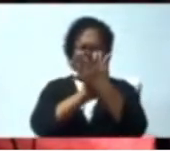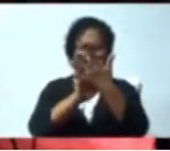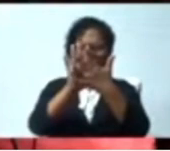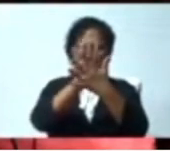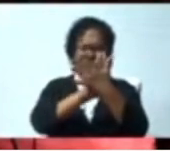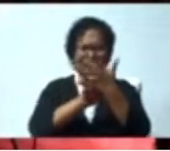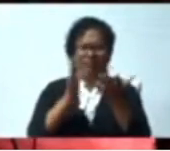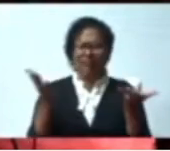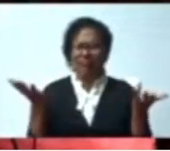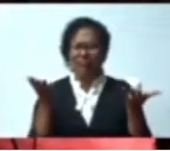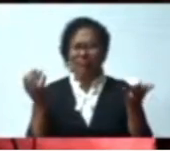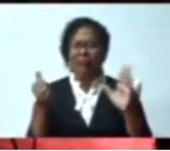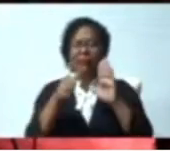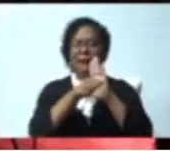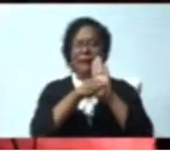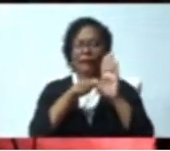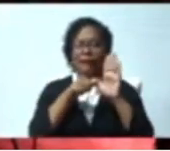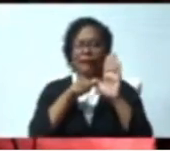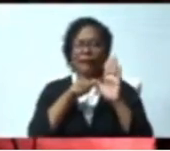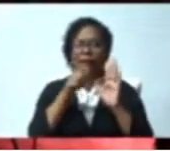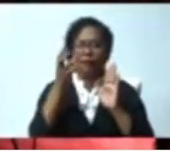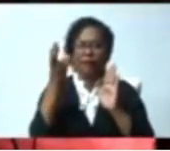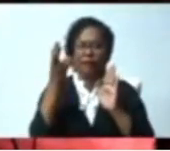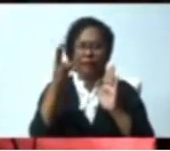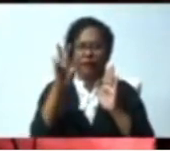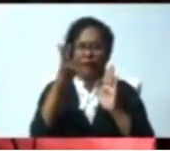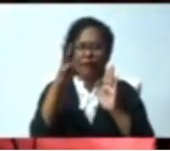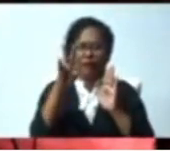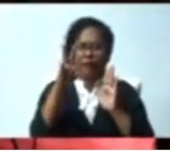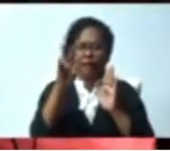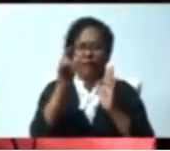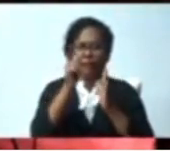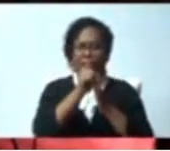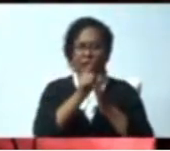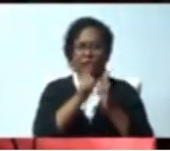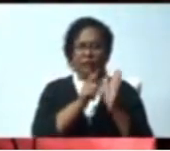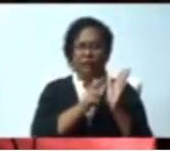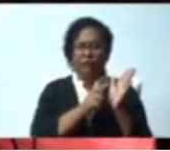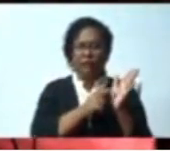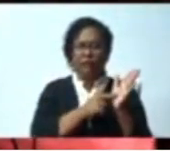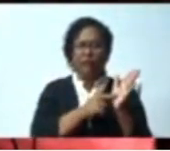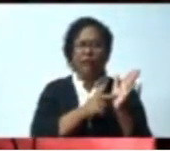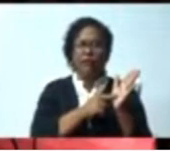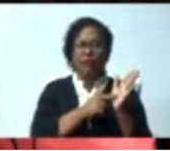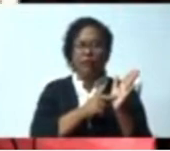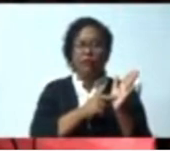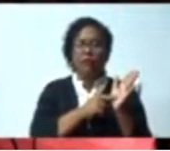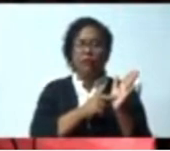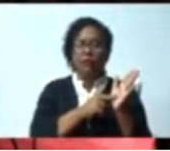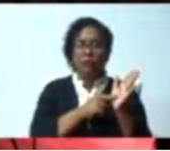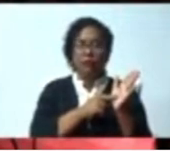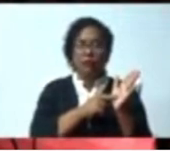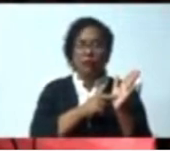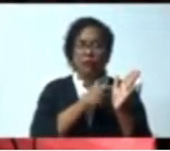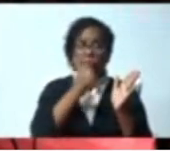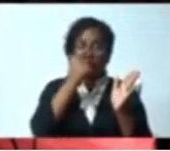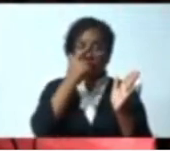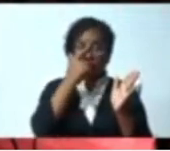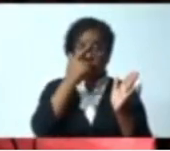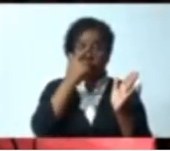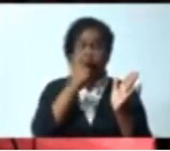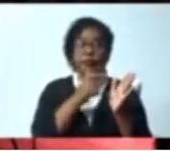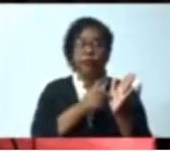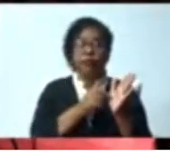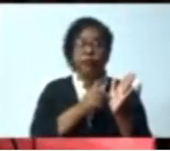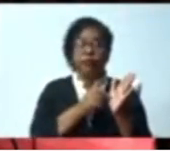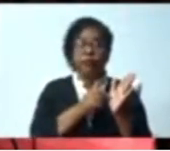artículo 17 de esta ley, que nos fuimos directamente al artículo y vemos